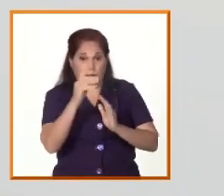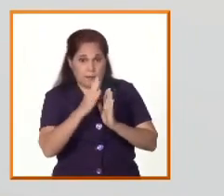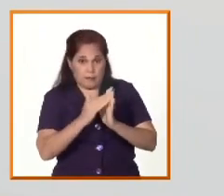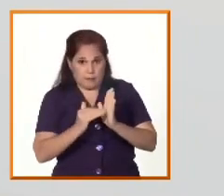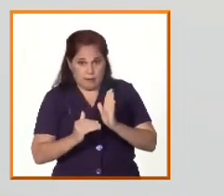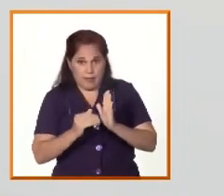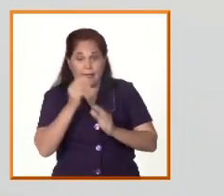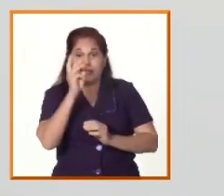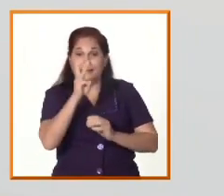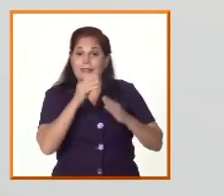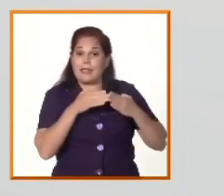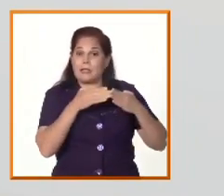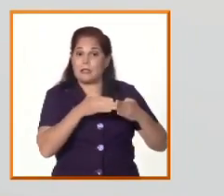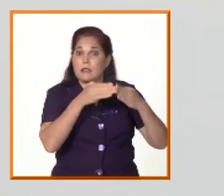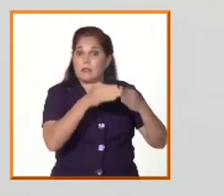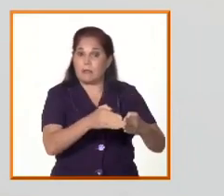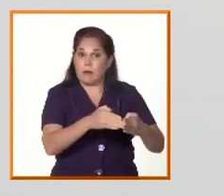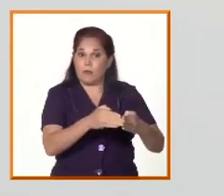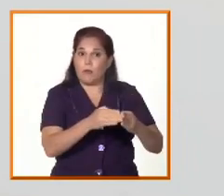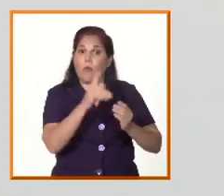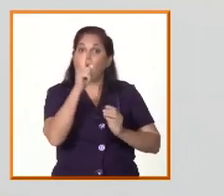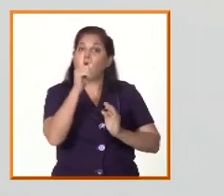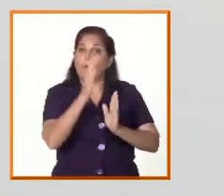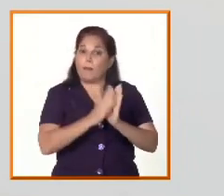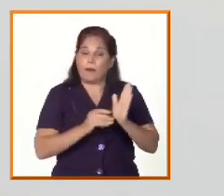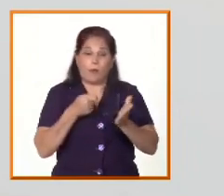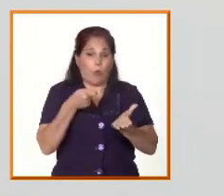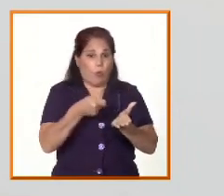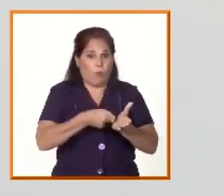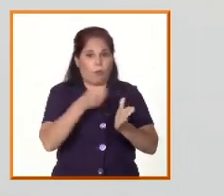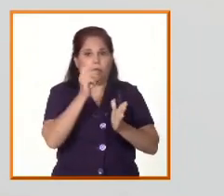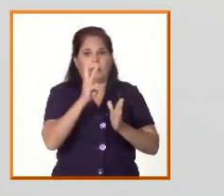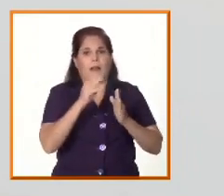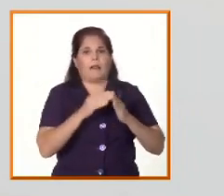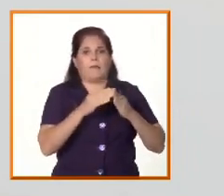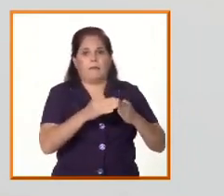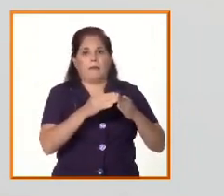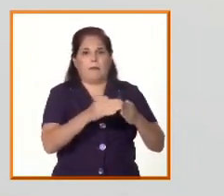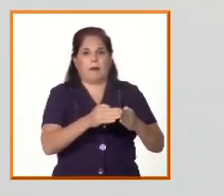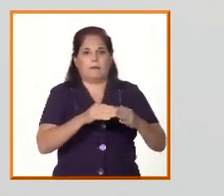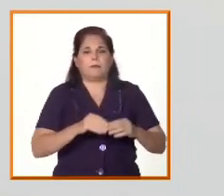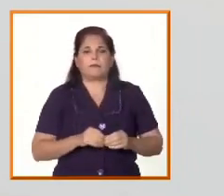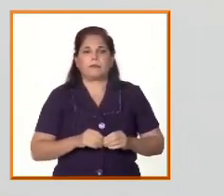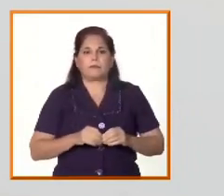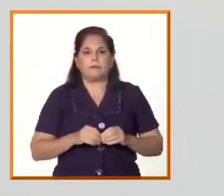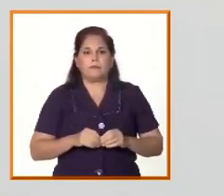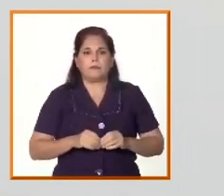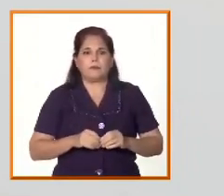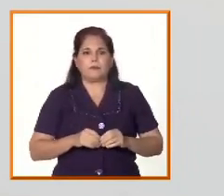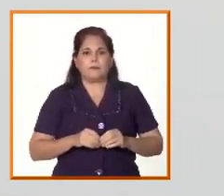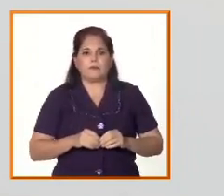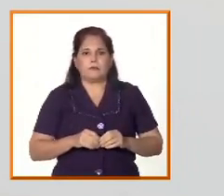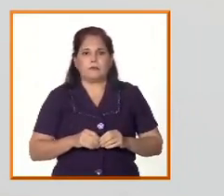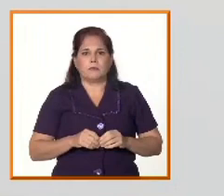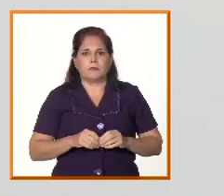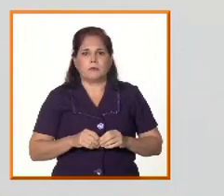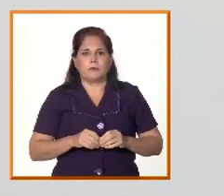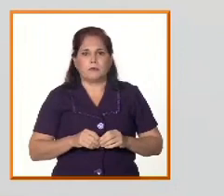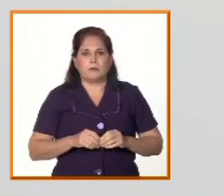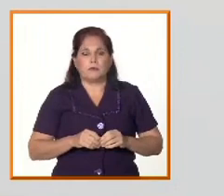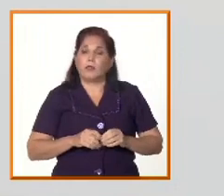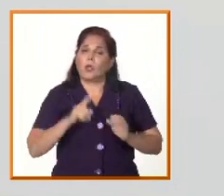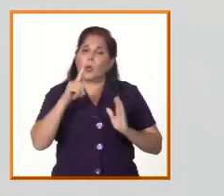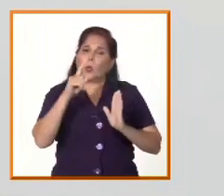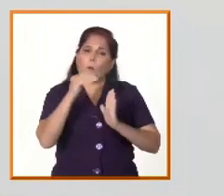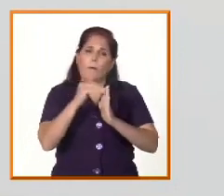tres bancos eso cuando lo llevamos a un término a un término de día a un millón